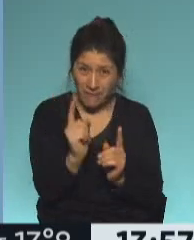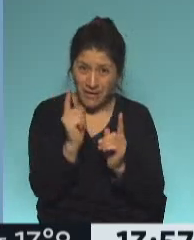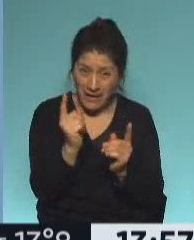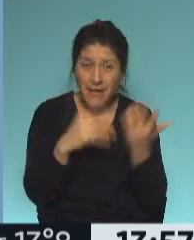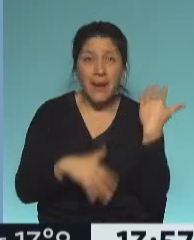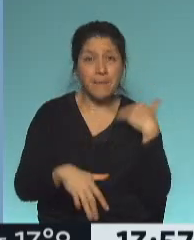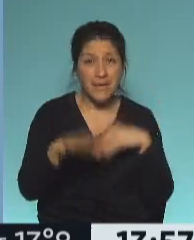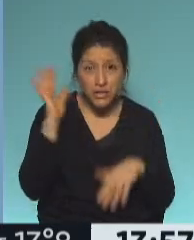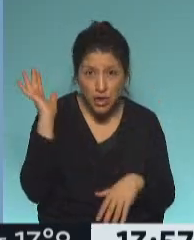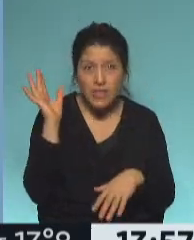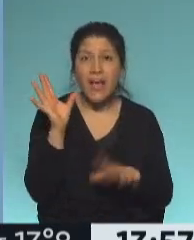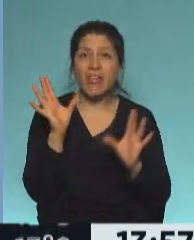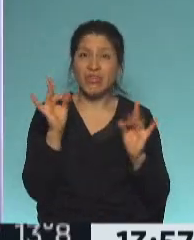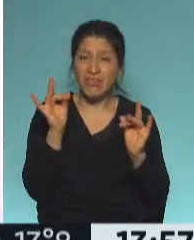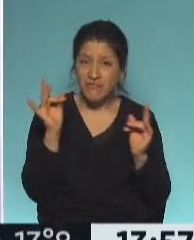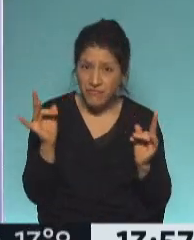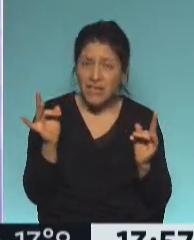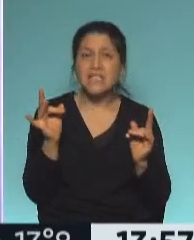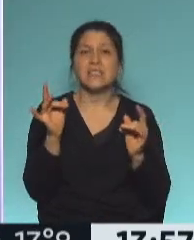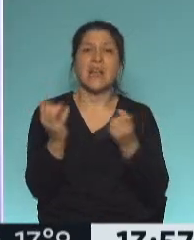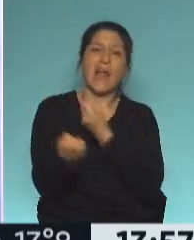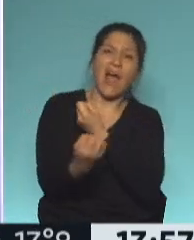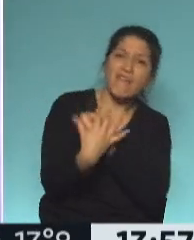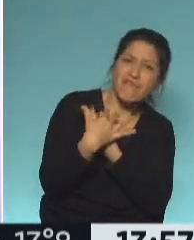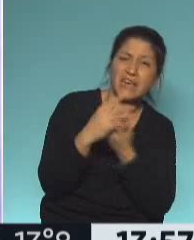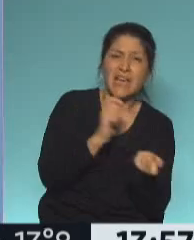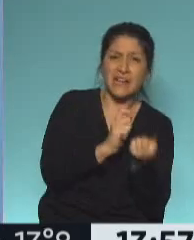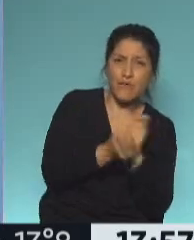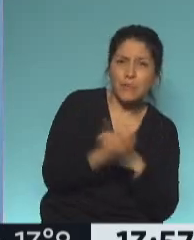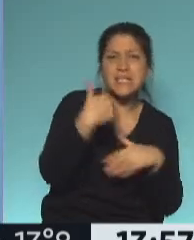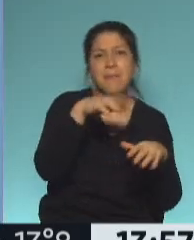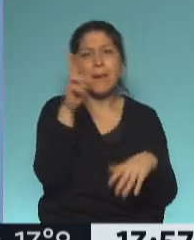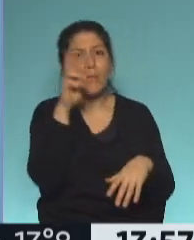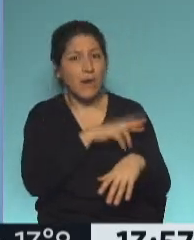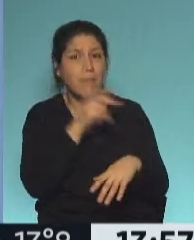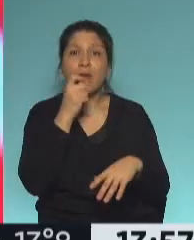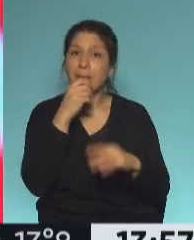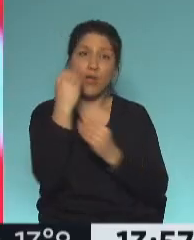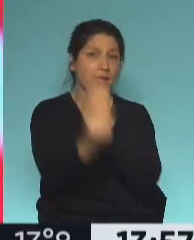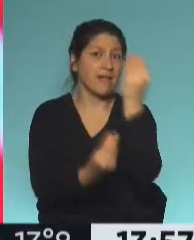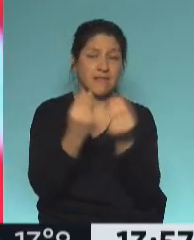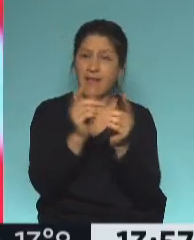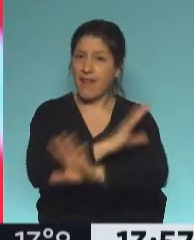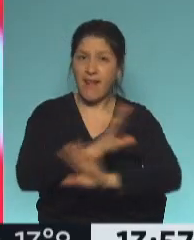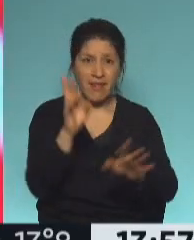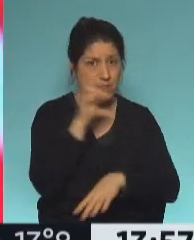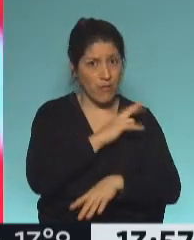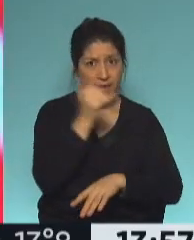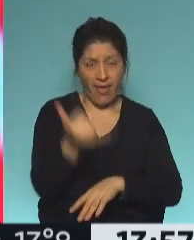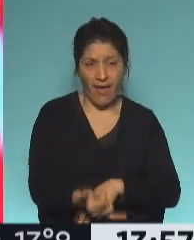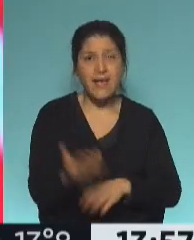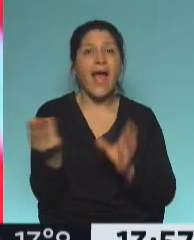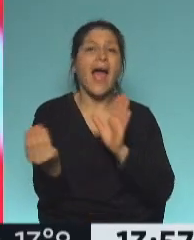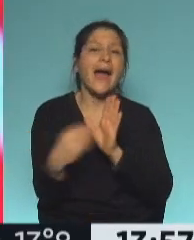muy difícil, que en general afecta a los reformistas y afecta también a las mujeres, ¿no? Ninguna es mujer, de hecho, de las que se presentan ahora. Ahora,